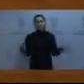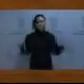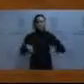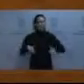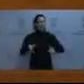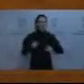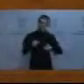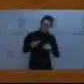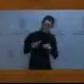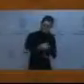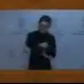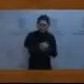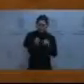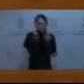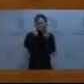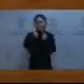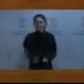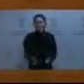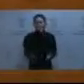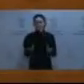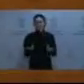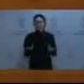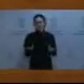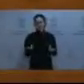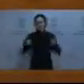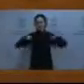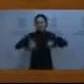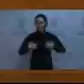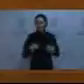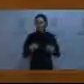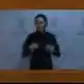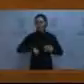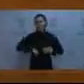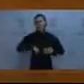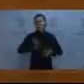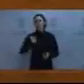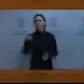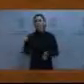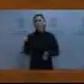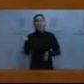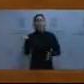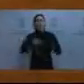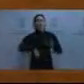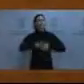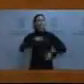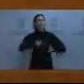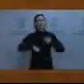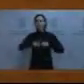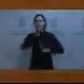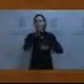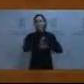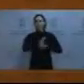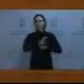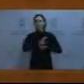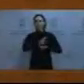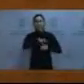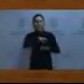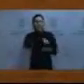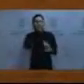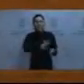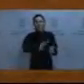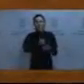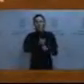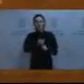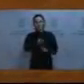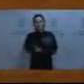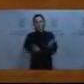mucho más allá de un problema de presupuesto. Aquí es la incapacidad absoluta desde el año 2009 de la Consejería de resolver un conflicto, vamos a